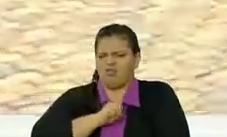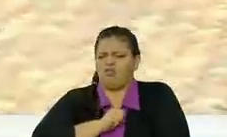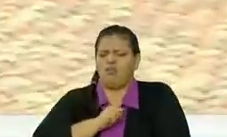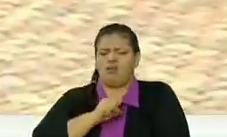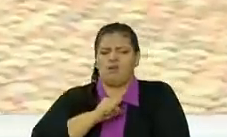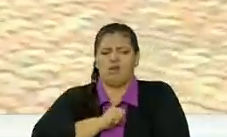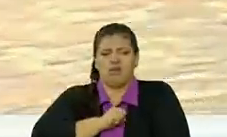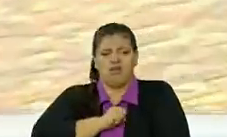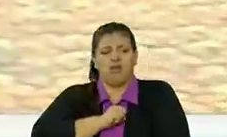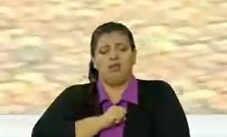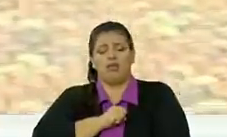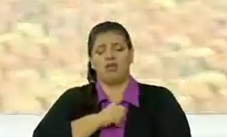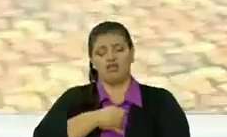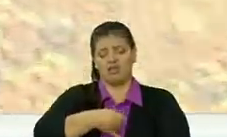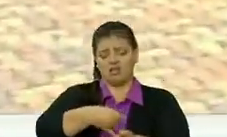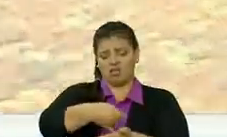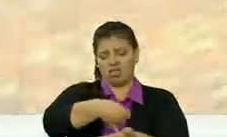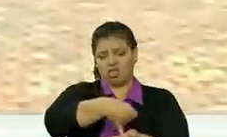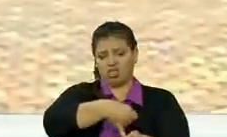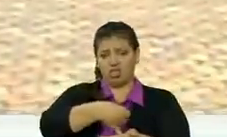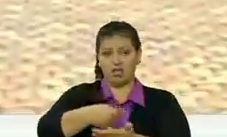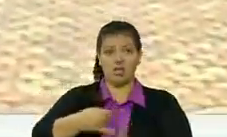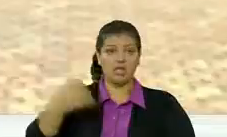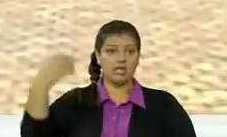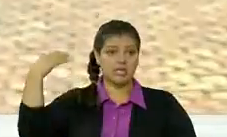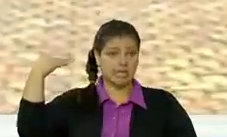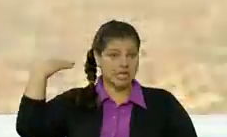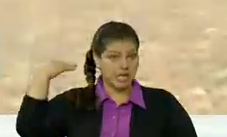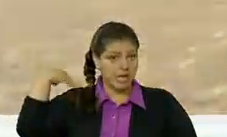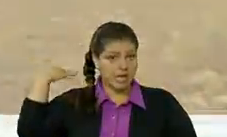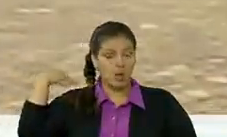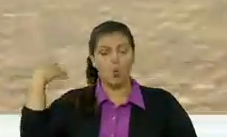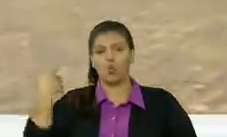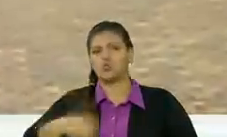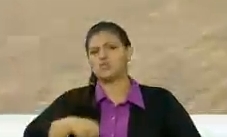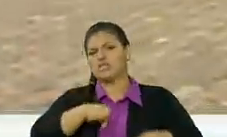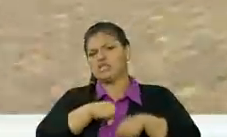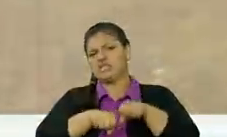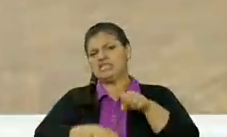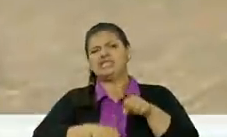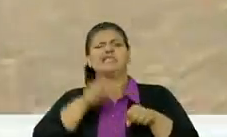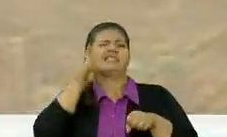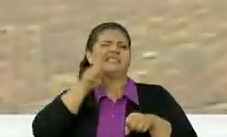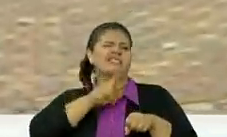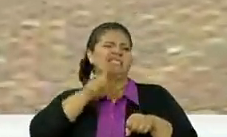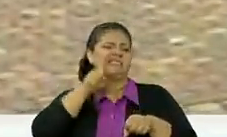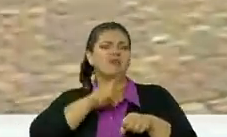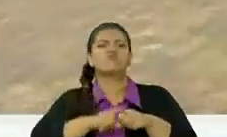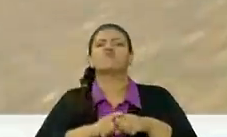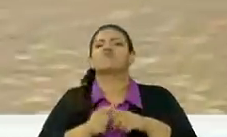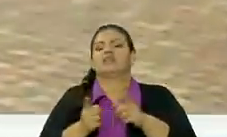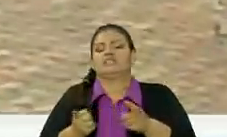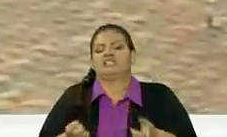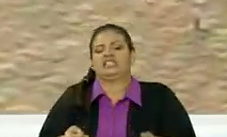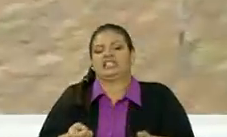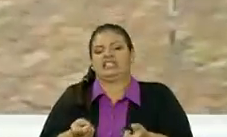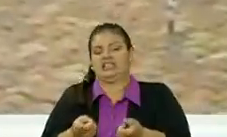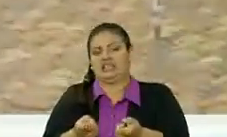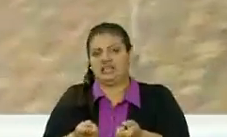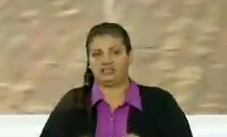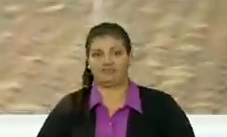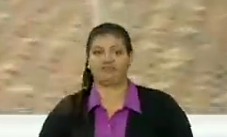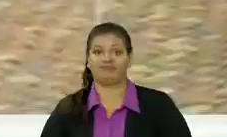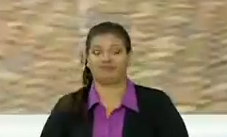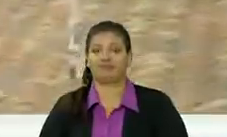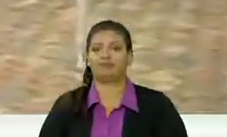que es lo más temeroso. Y más aún, importante manifestar ahora que usted me entrevista, es el tabaco es